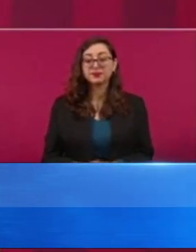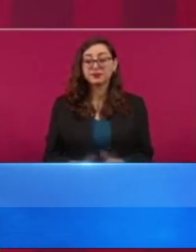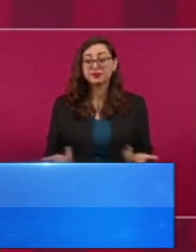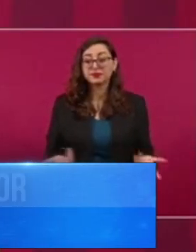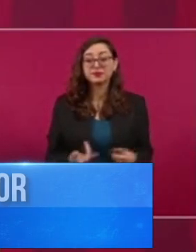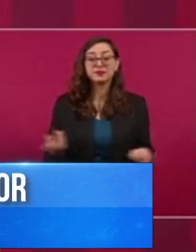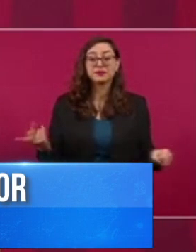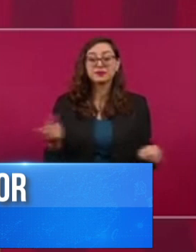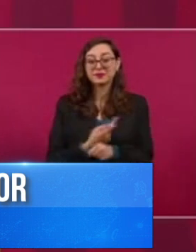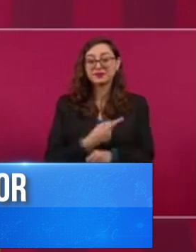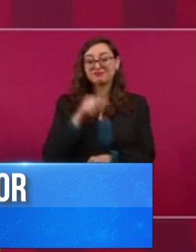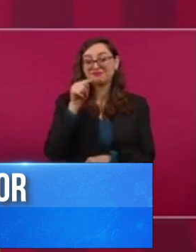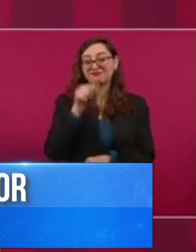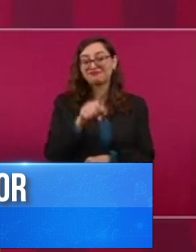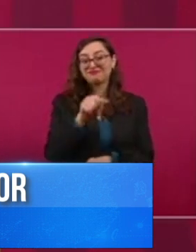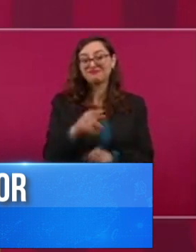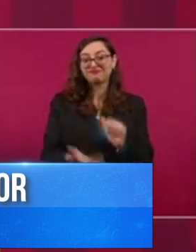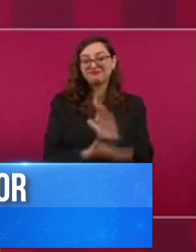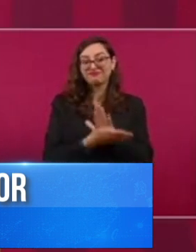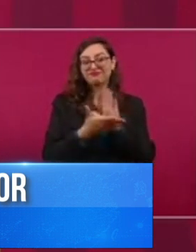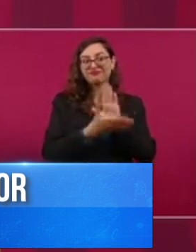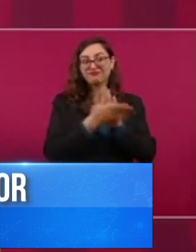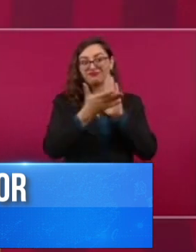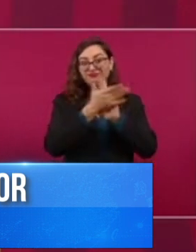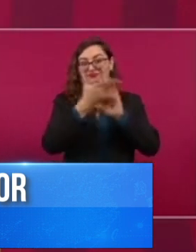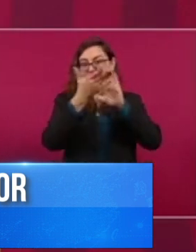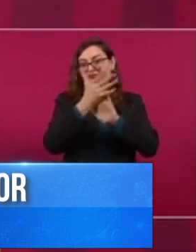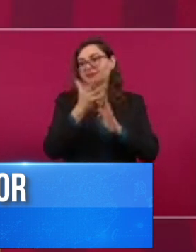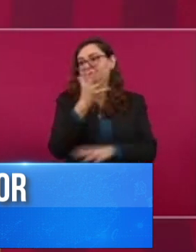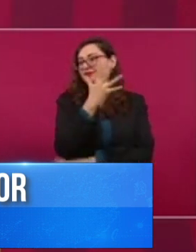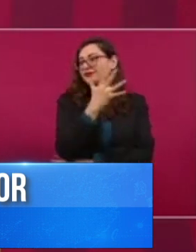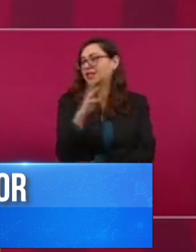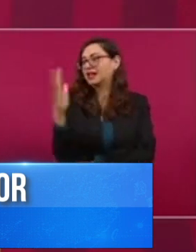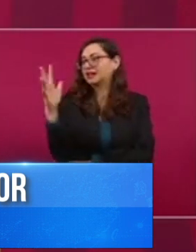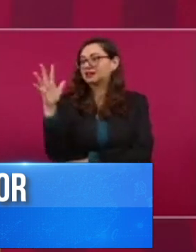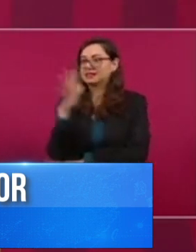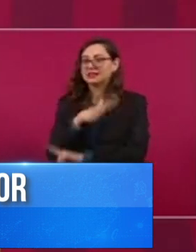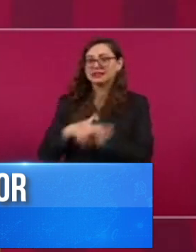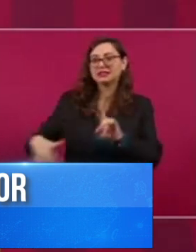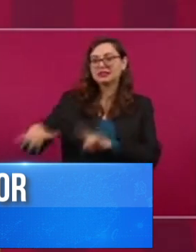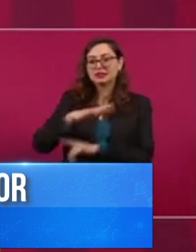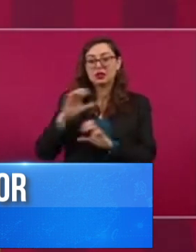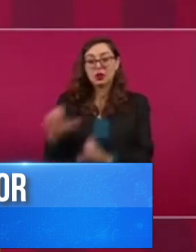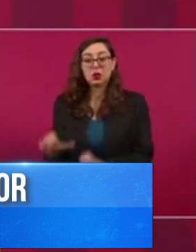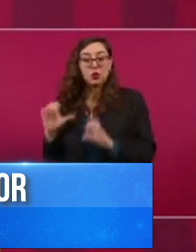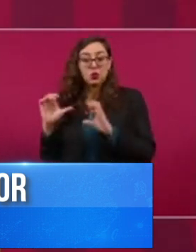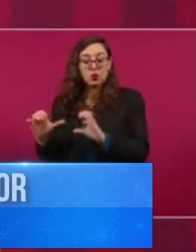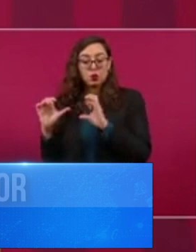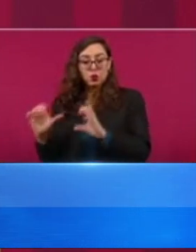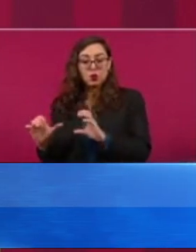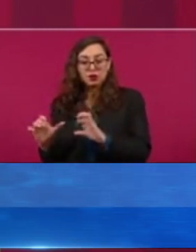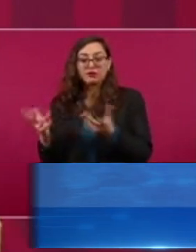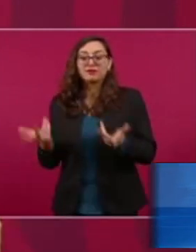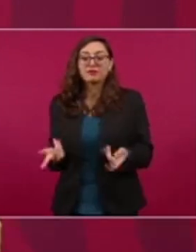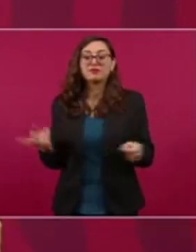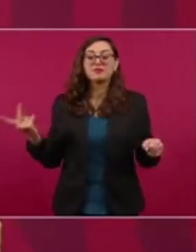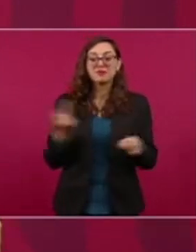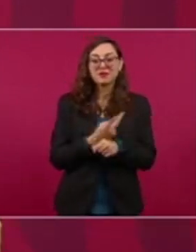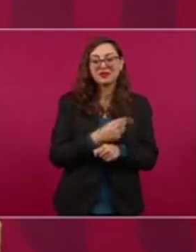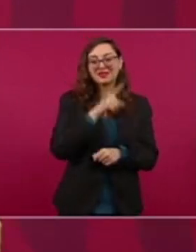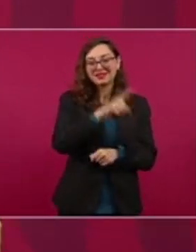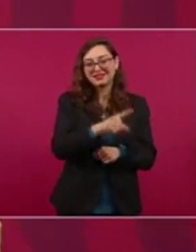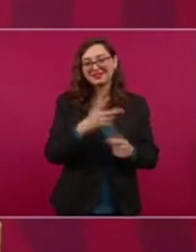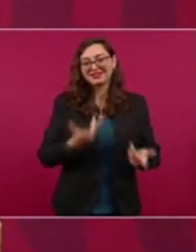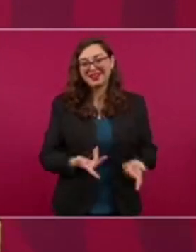construcciones, precisamente por cuestiones ambientales, son de paja,